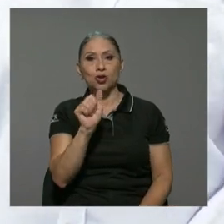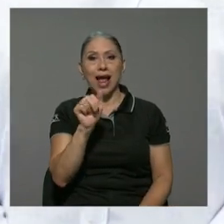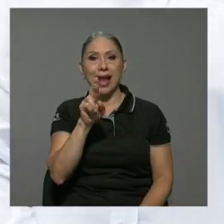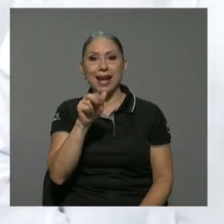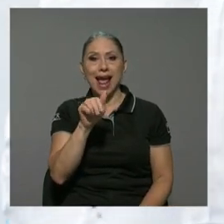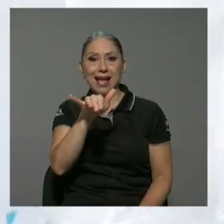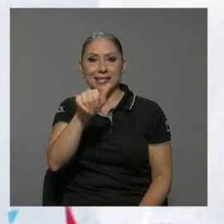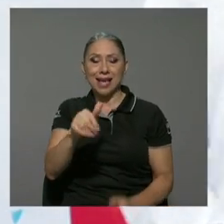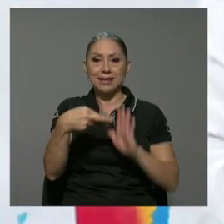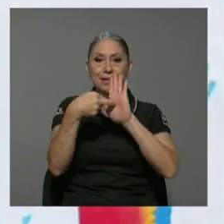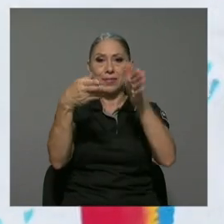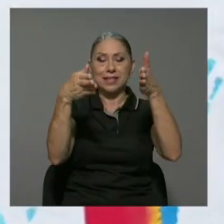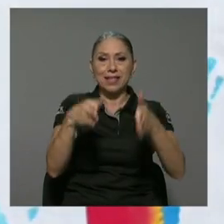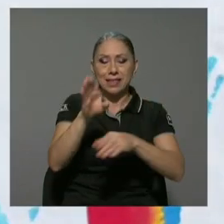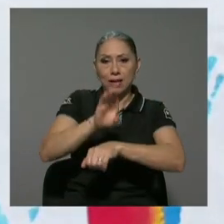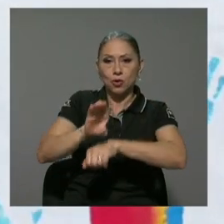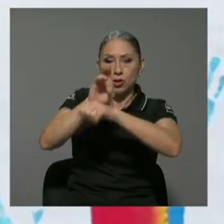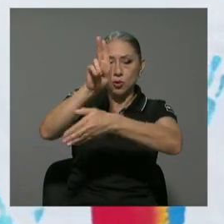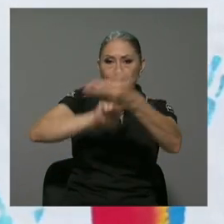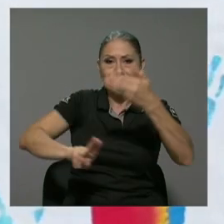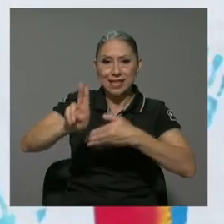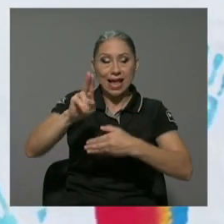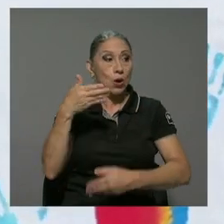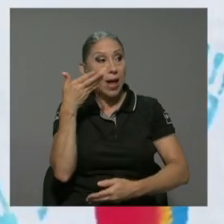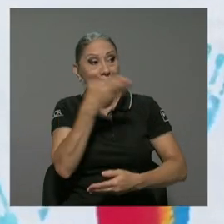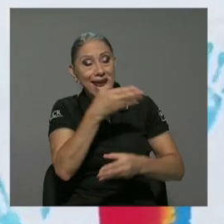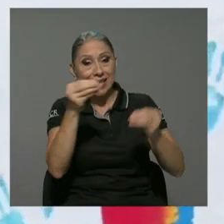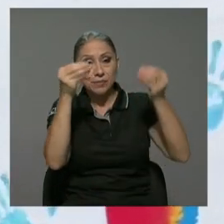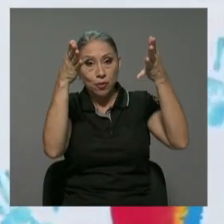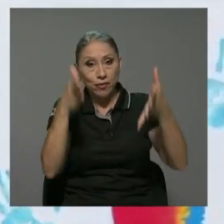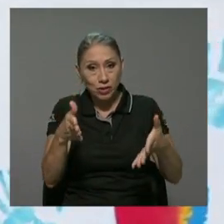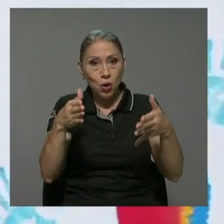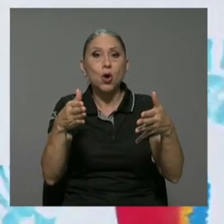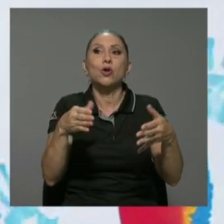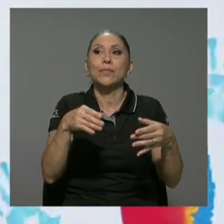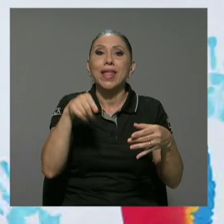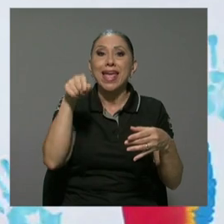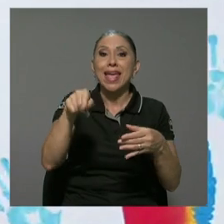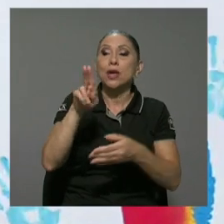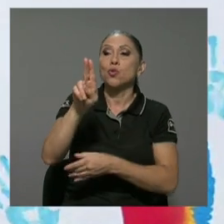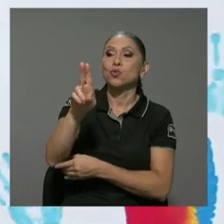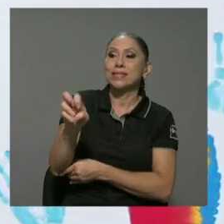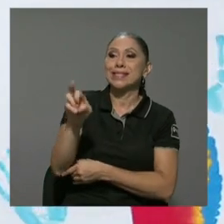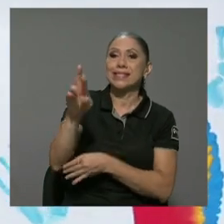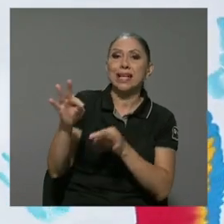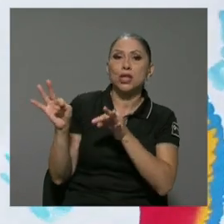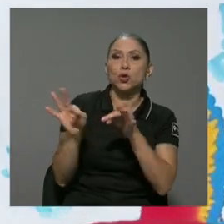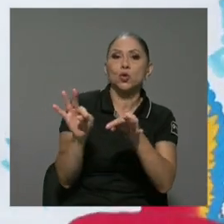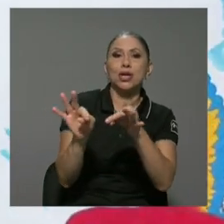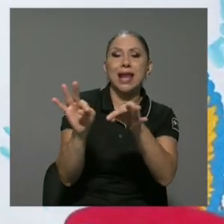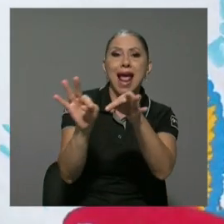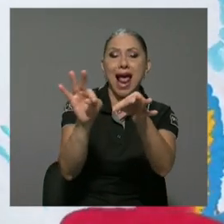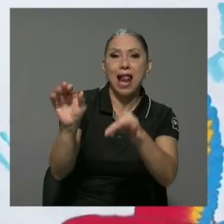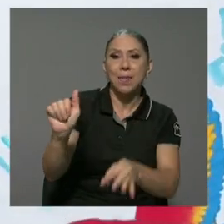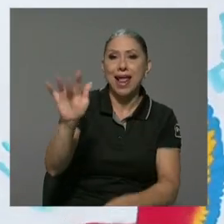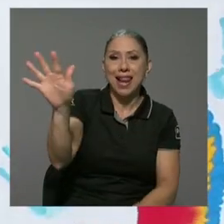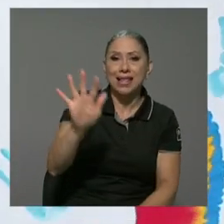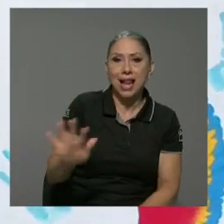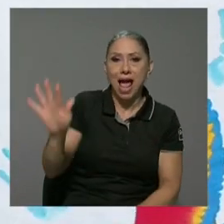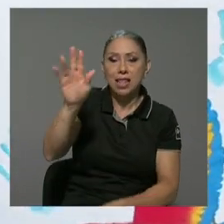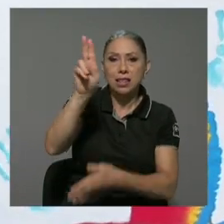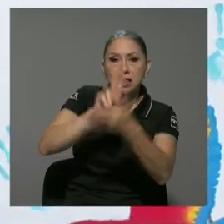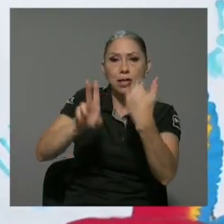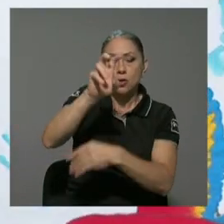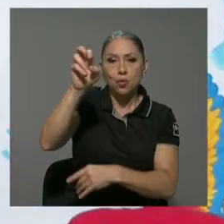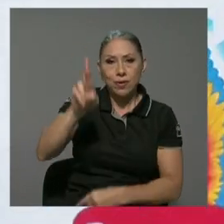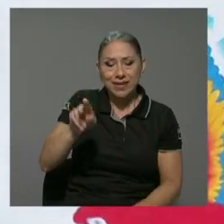Consejo Universitario. Él es profesor también en la sede de Turrialba, en la sede del Atlántico de la Universidad de